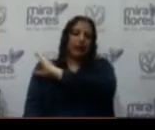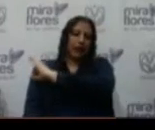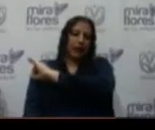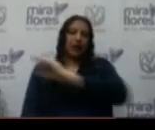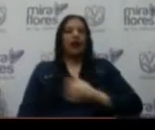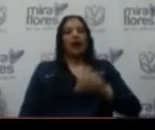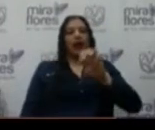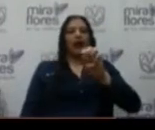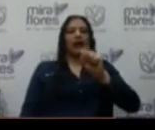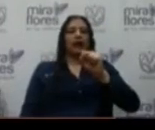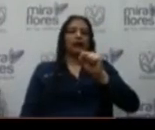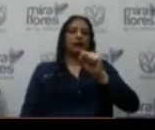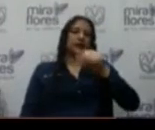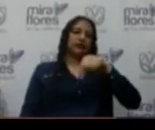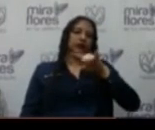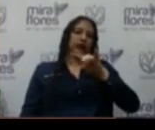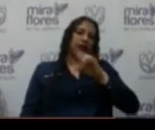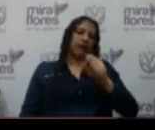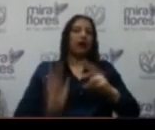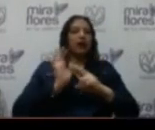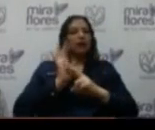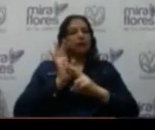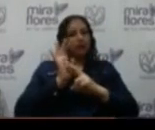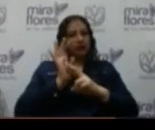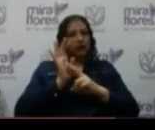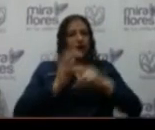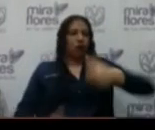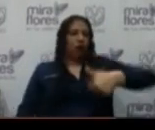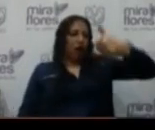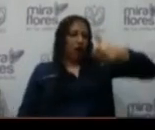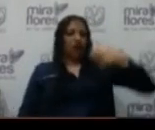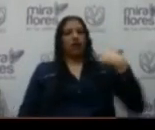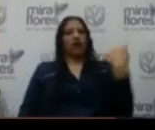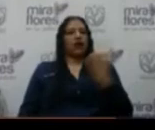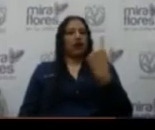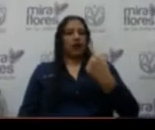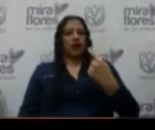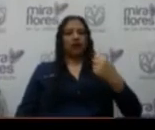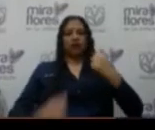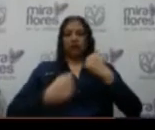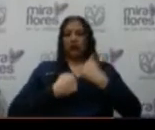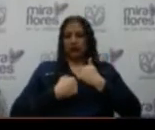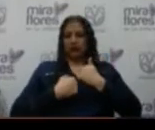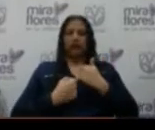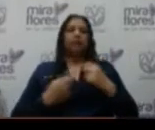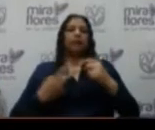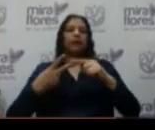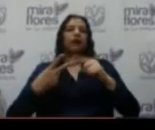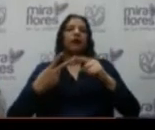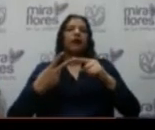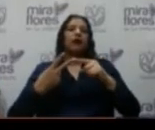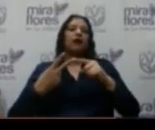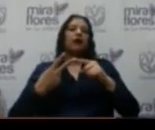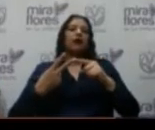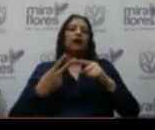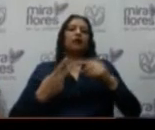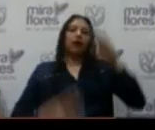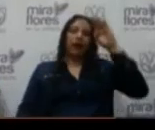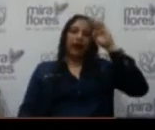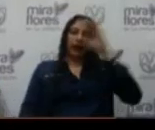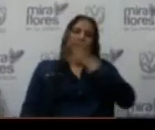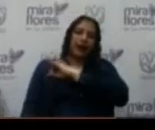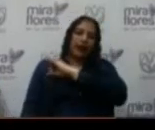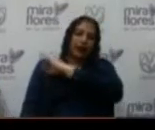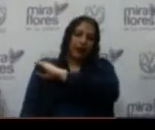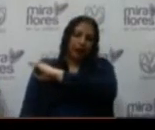en representación del Comandante General del Ejército. General José Mavila, en representación del Almirante